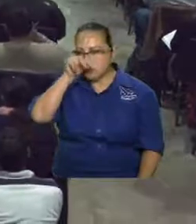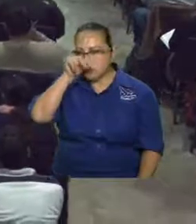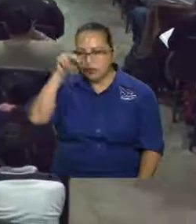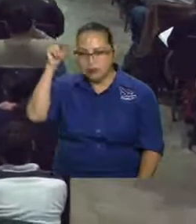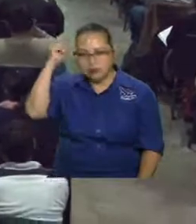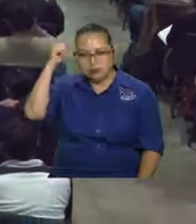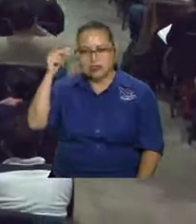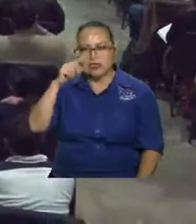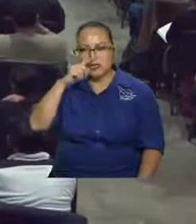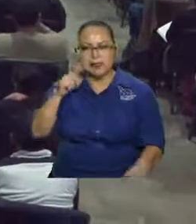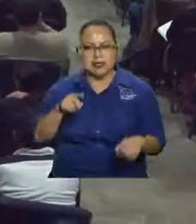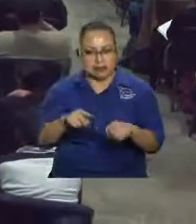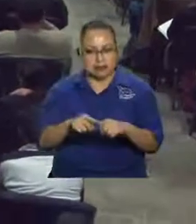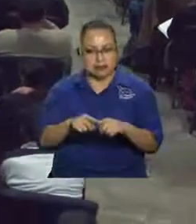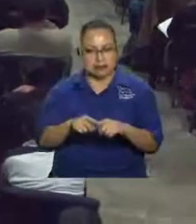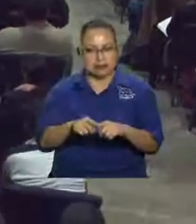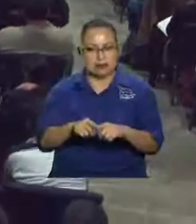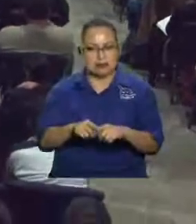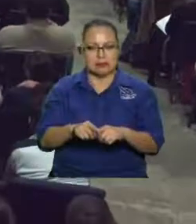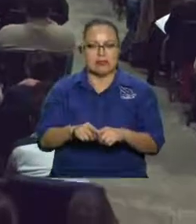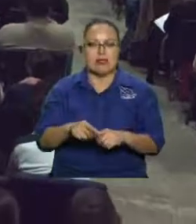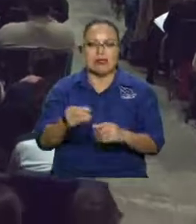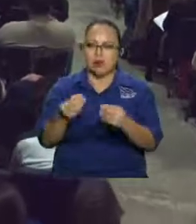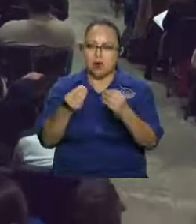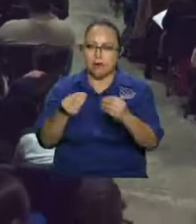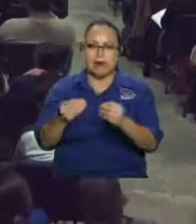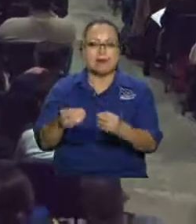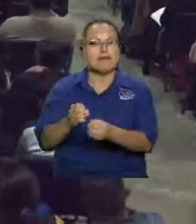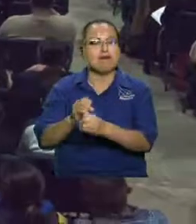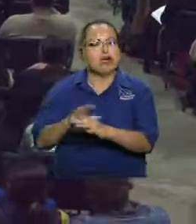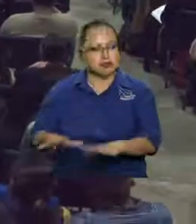Los cuervos igualmente son animales de carroña.